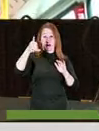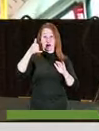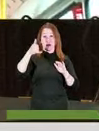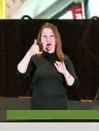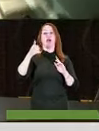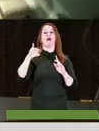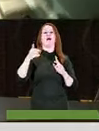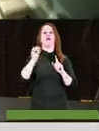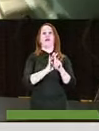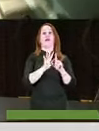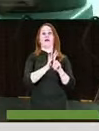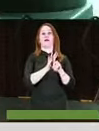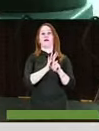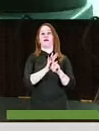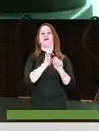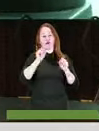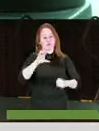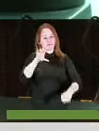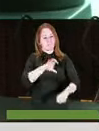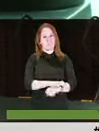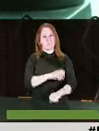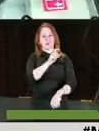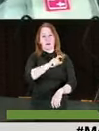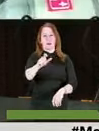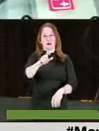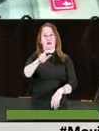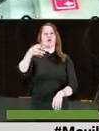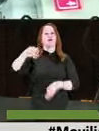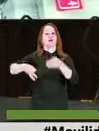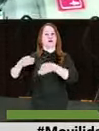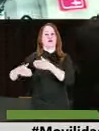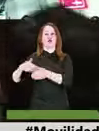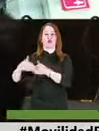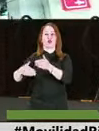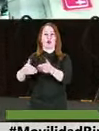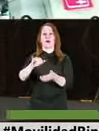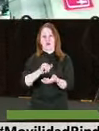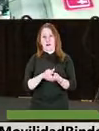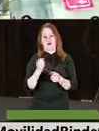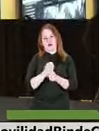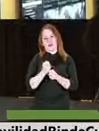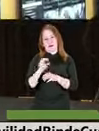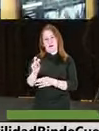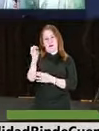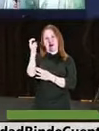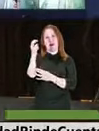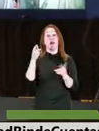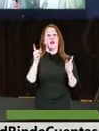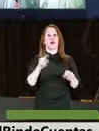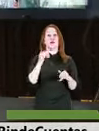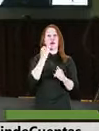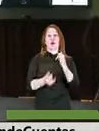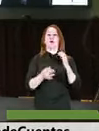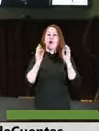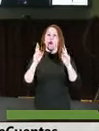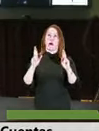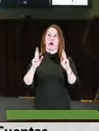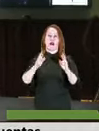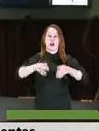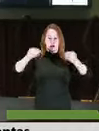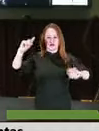poder atrapar a estas personas, luego judicializarlas, por eso estamos trabajando con fiscalía, y finalmente ojalá condenarlas.